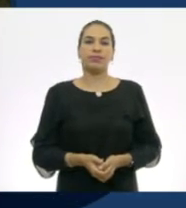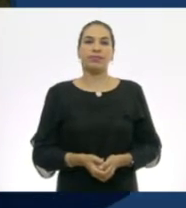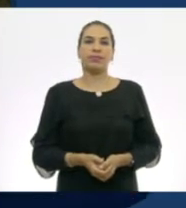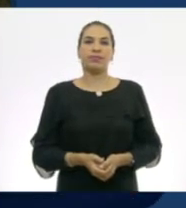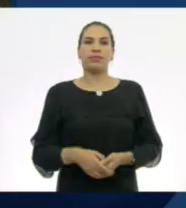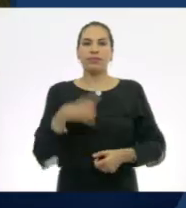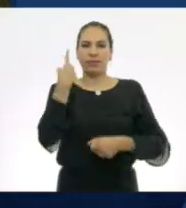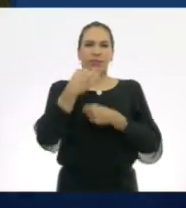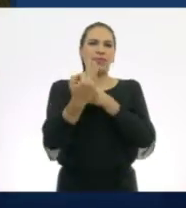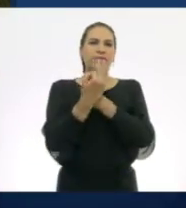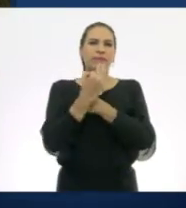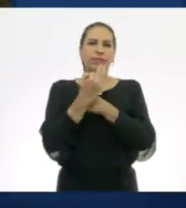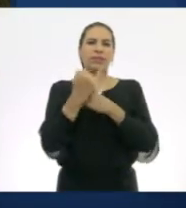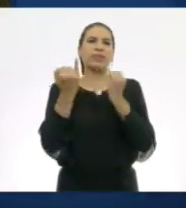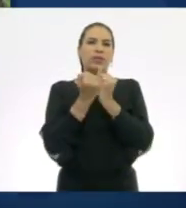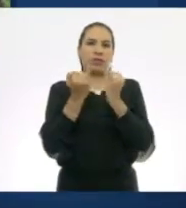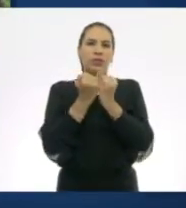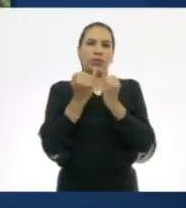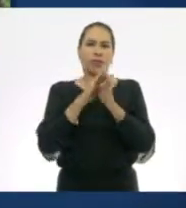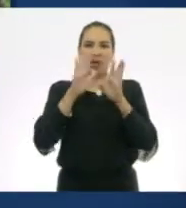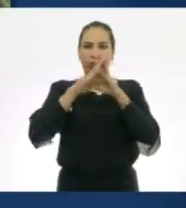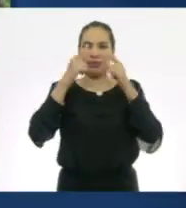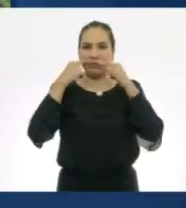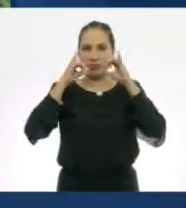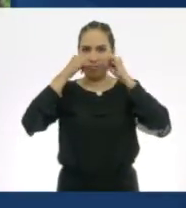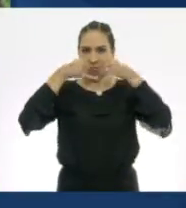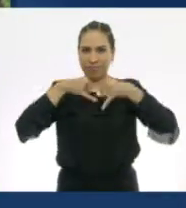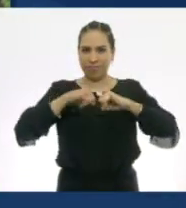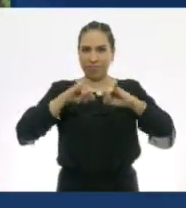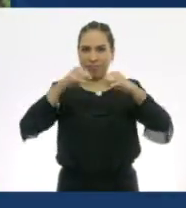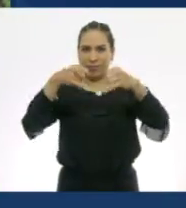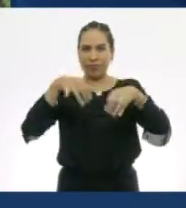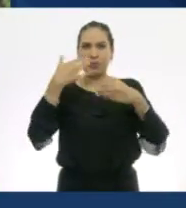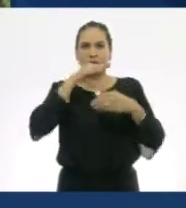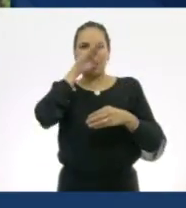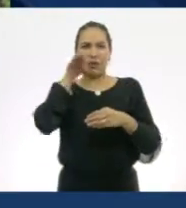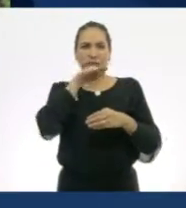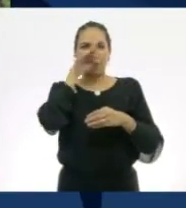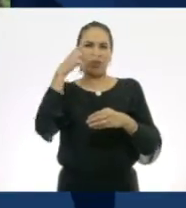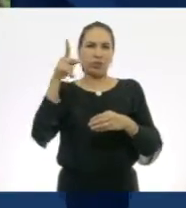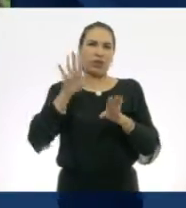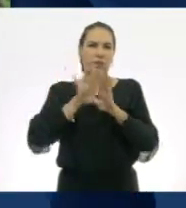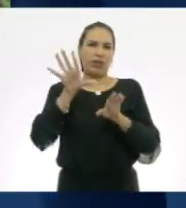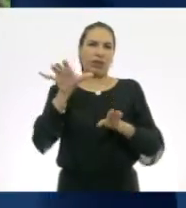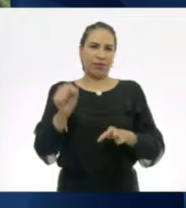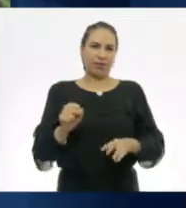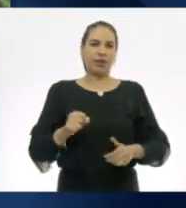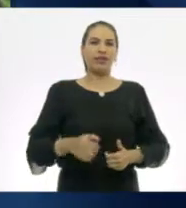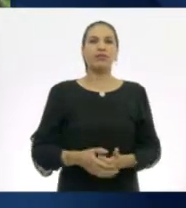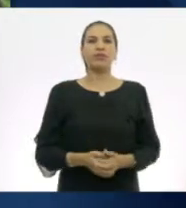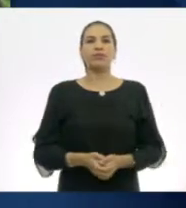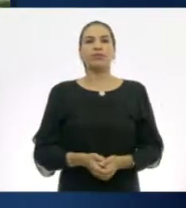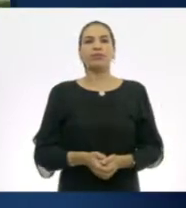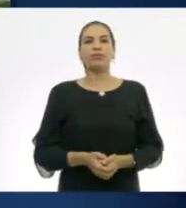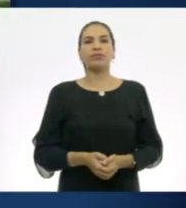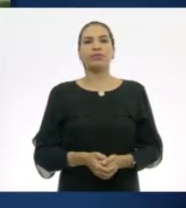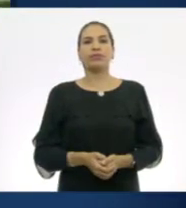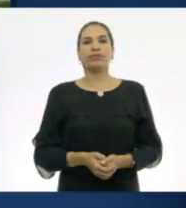Sus defensas también eran más largas que las de los elefantes africanos.